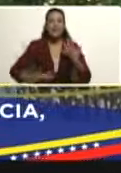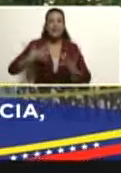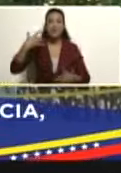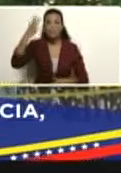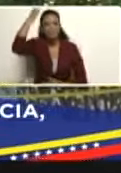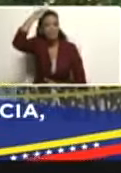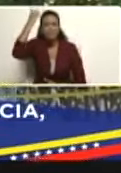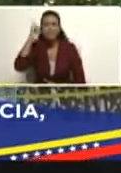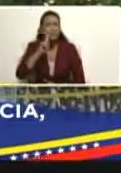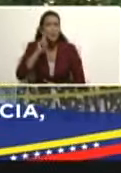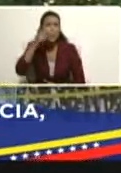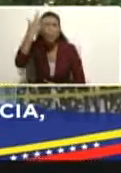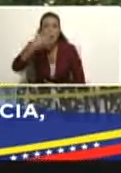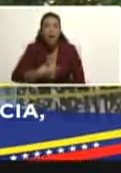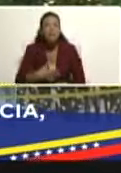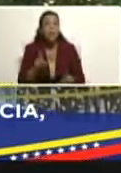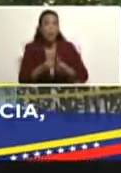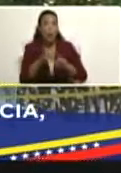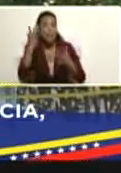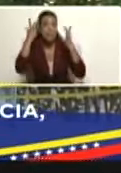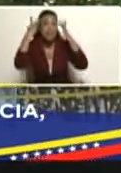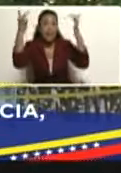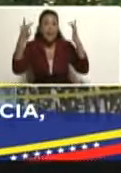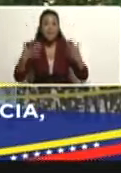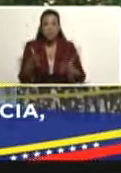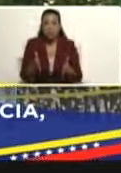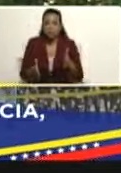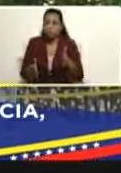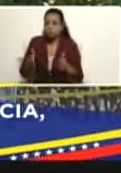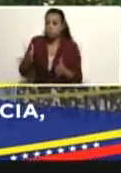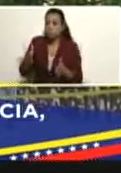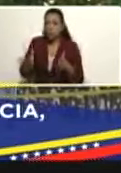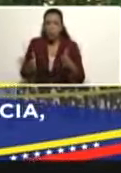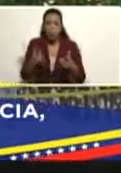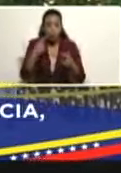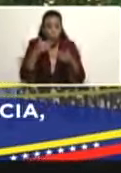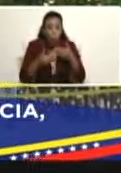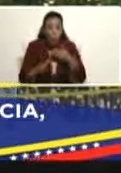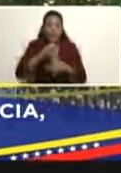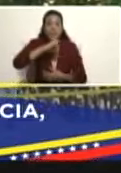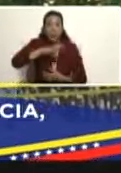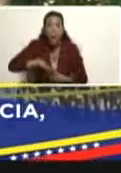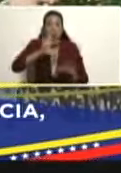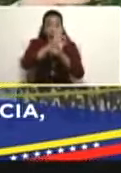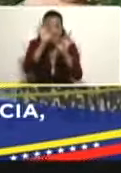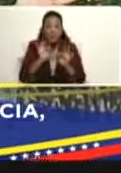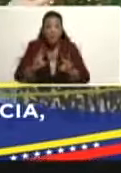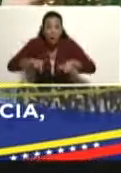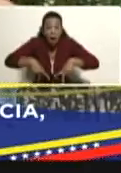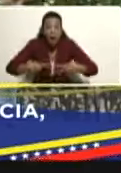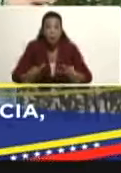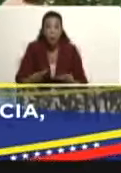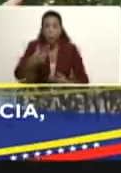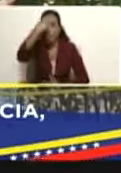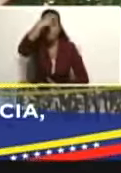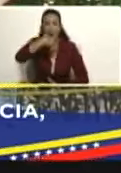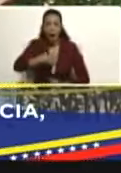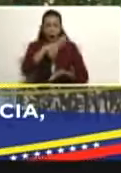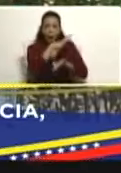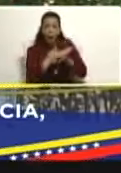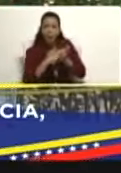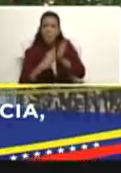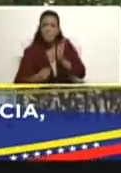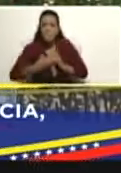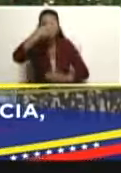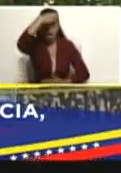también está en este vértice es justamente la inteligencia artificial, que marca un hito en la historia humana, de la humanidad,